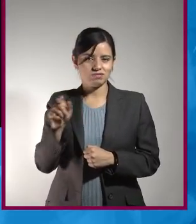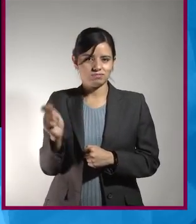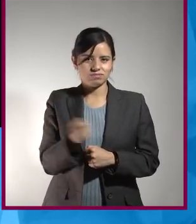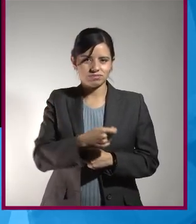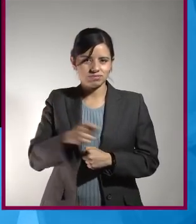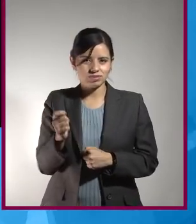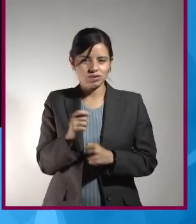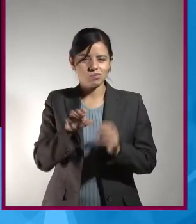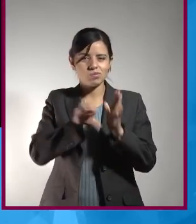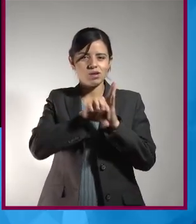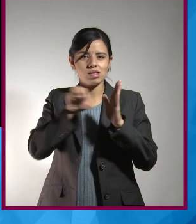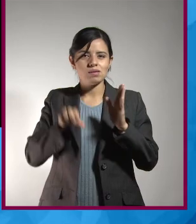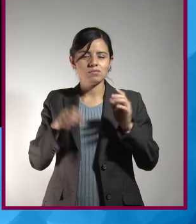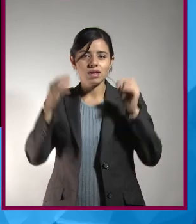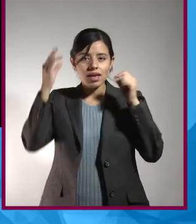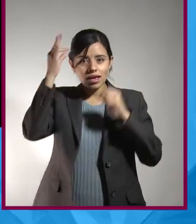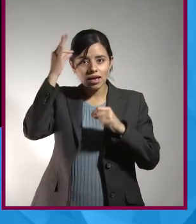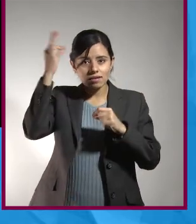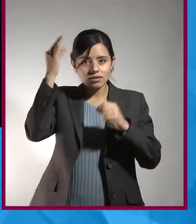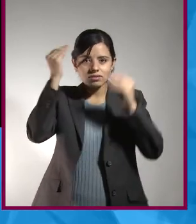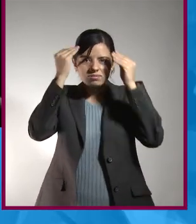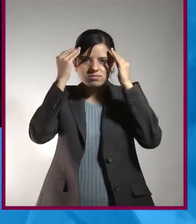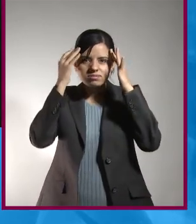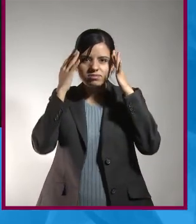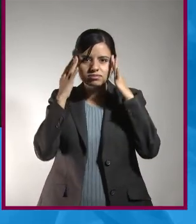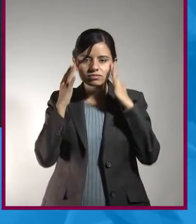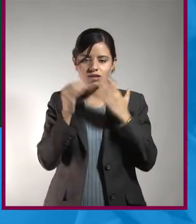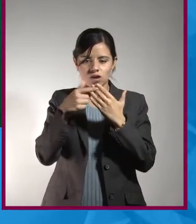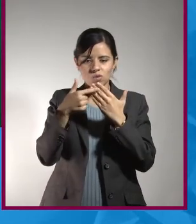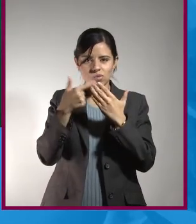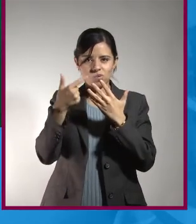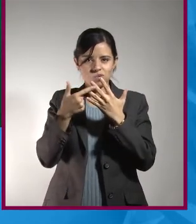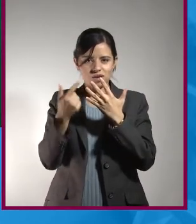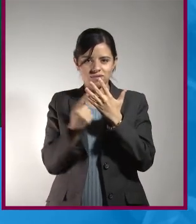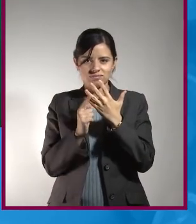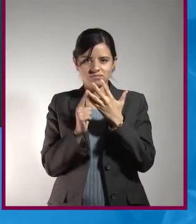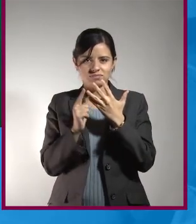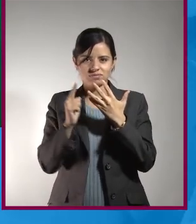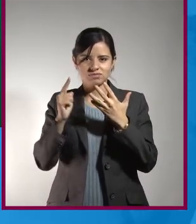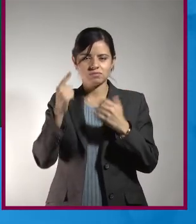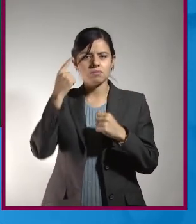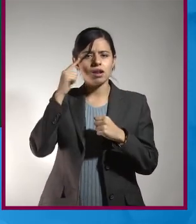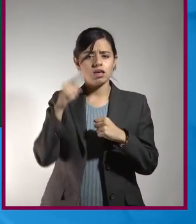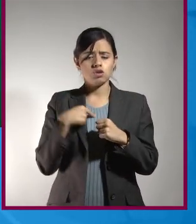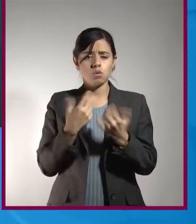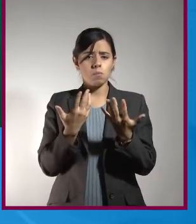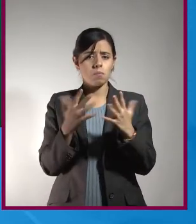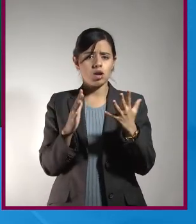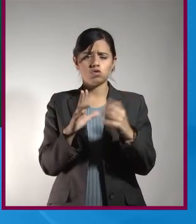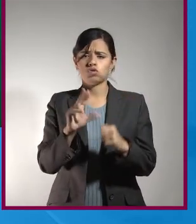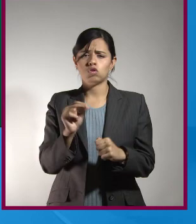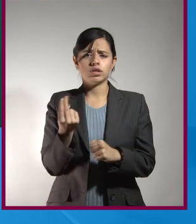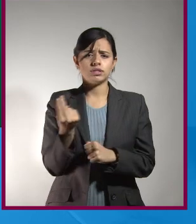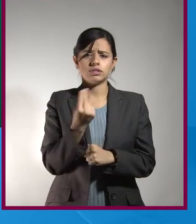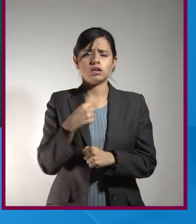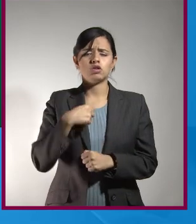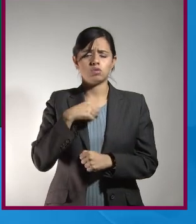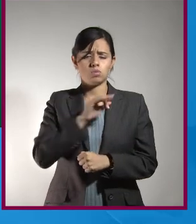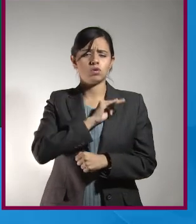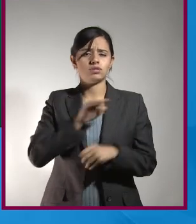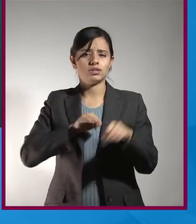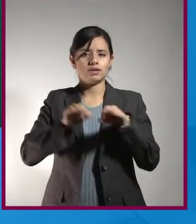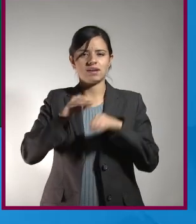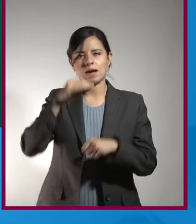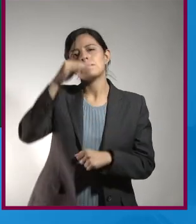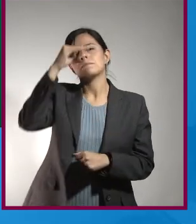se dejaban crecer el cabello y nunca se cortaban las uñas para demostrar que no necesitaban de las manos para trabajar y